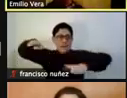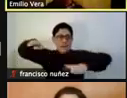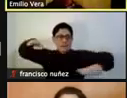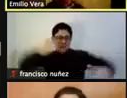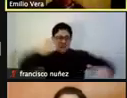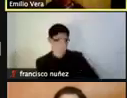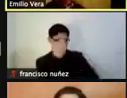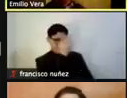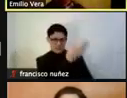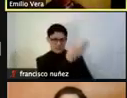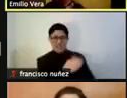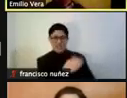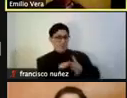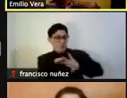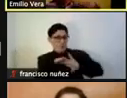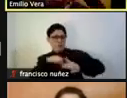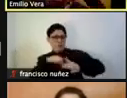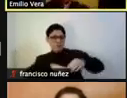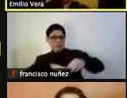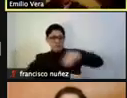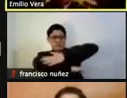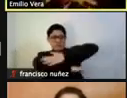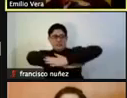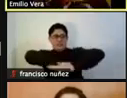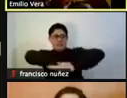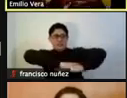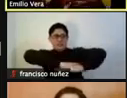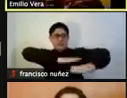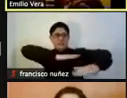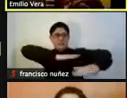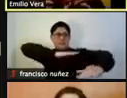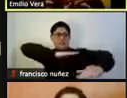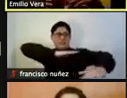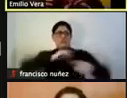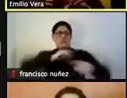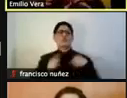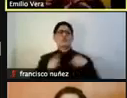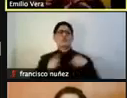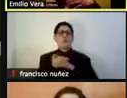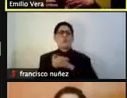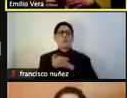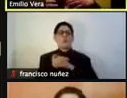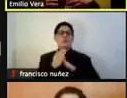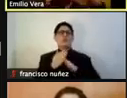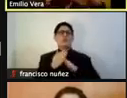nuestro patio, digamos, nosotros tenemos el laboratorio mundial aquí.